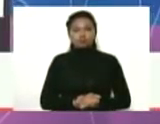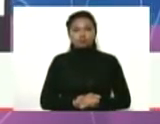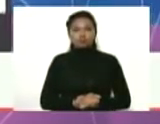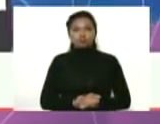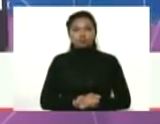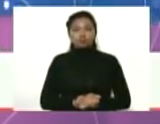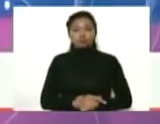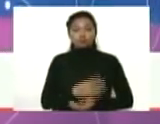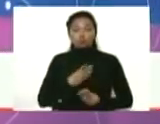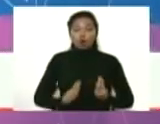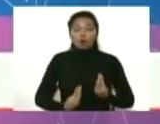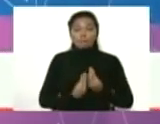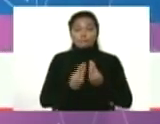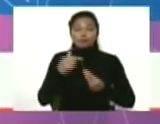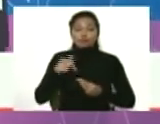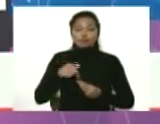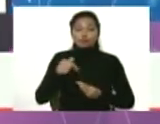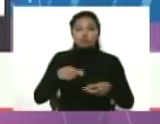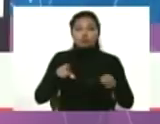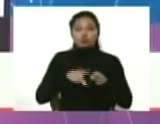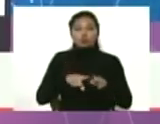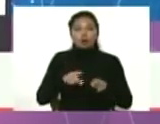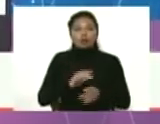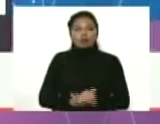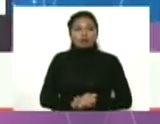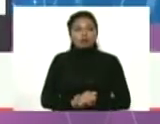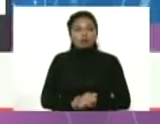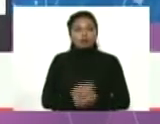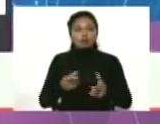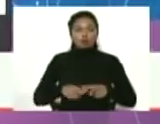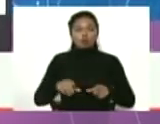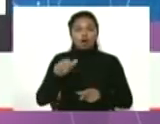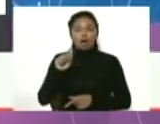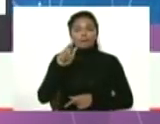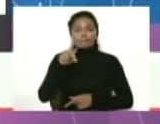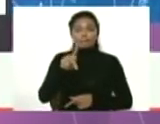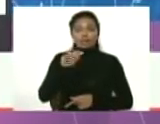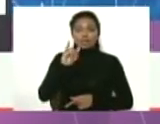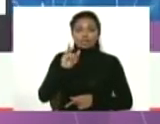Nos acompañan hoy desde la APDI,